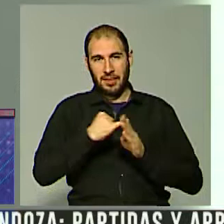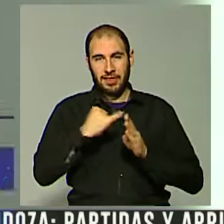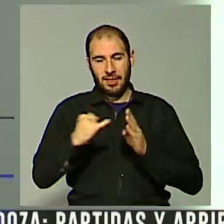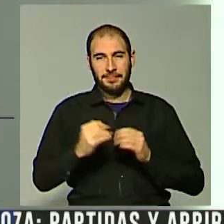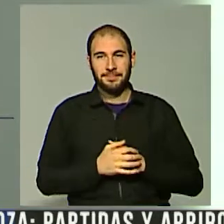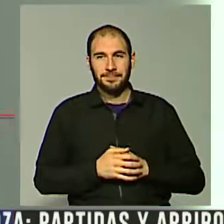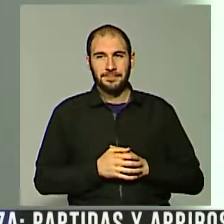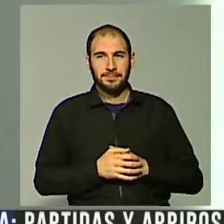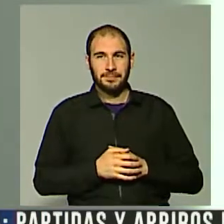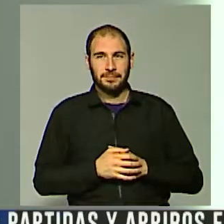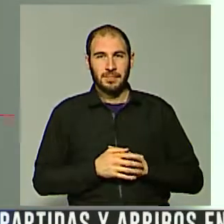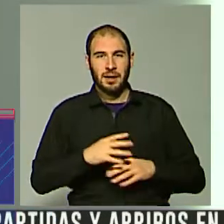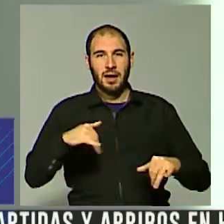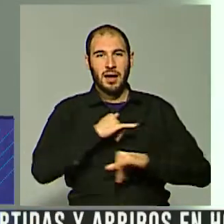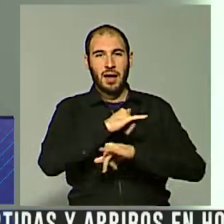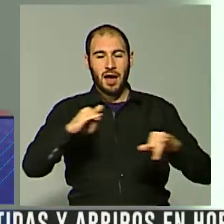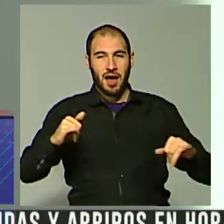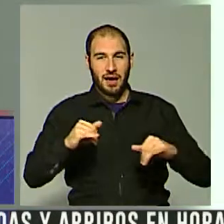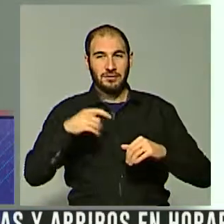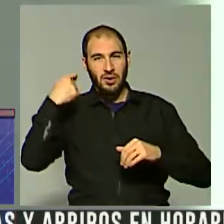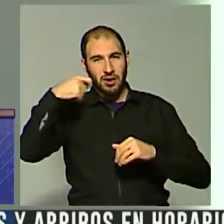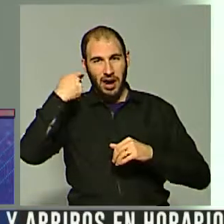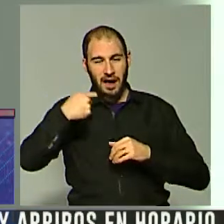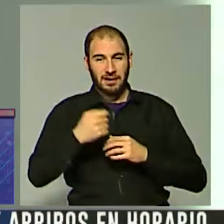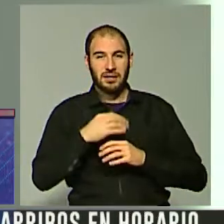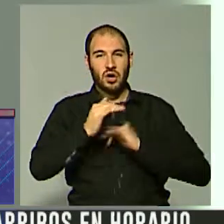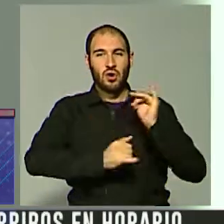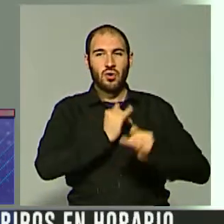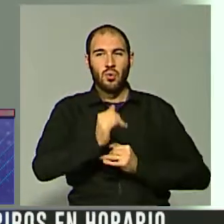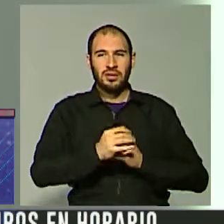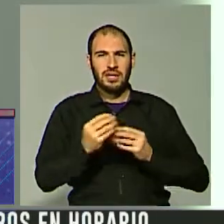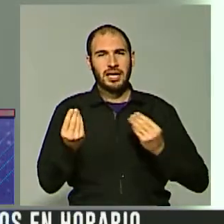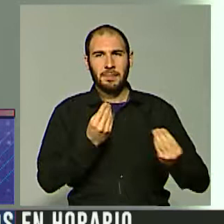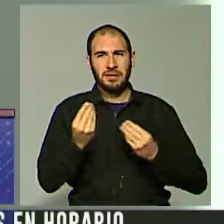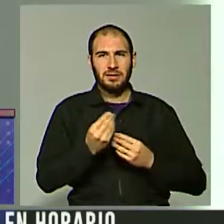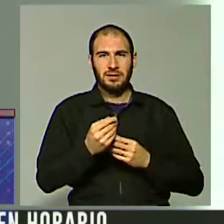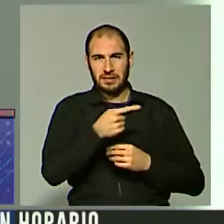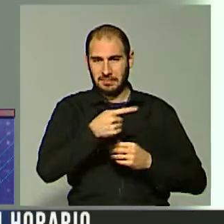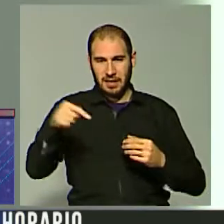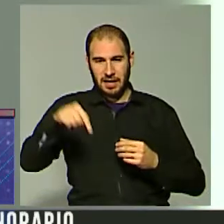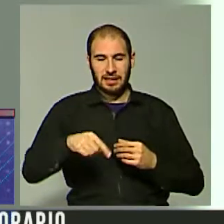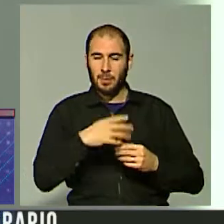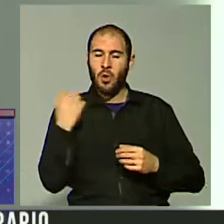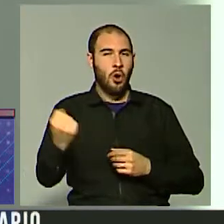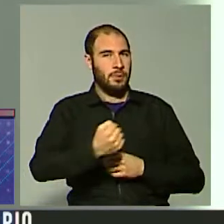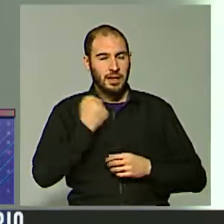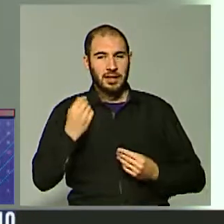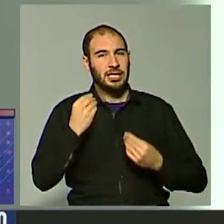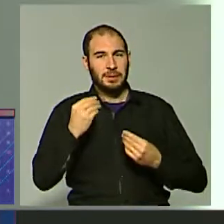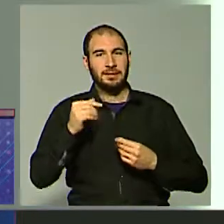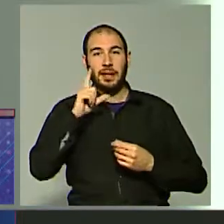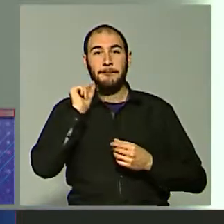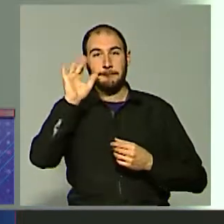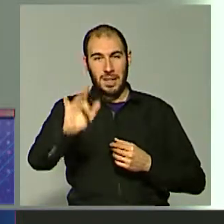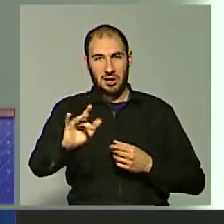mediodía, dio a conocer un mensaje que había grabado hablando concretamente de lo que va a suceder durante esta semana. Es crucial lo que va a estar pasando el